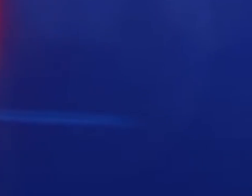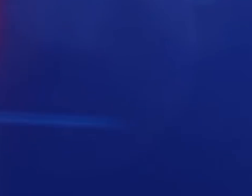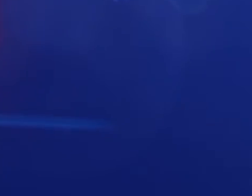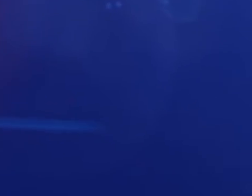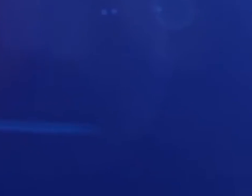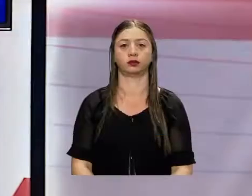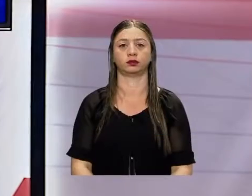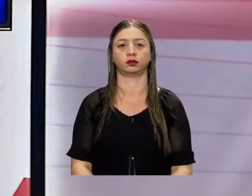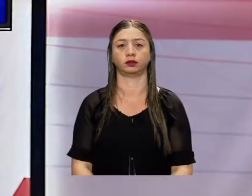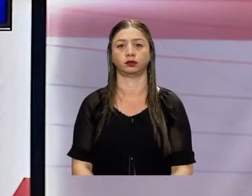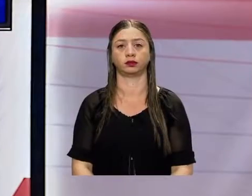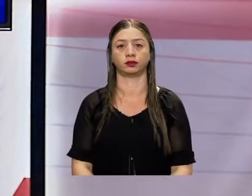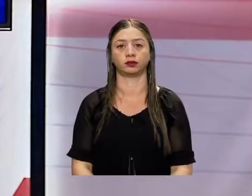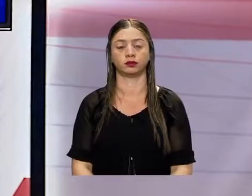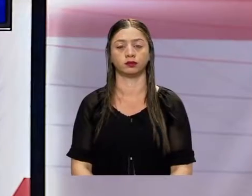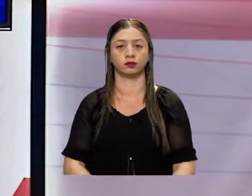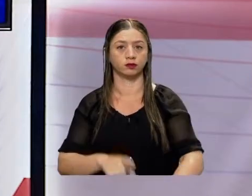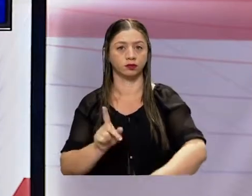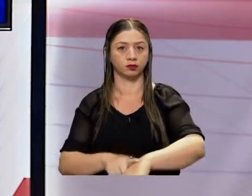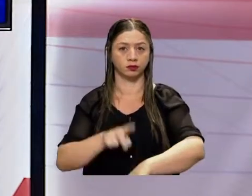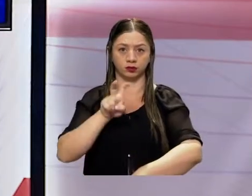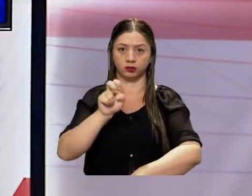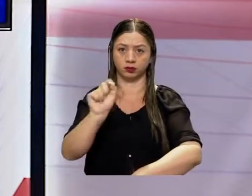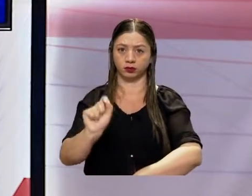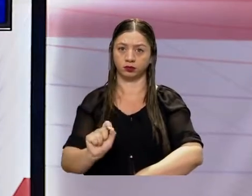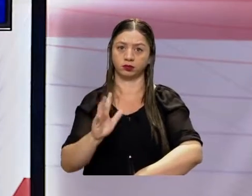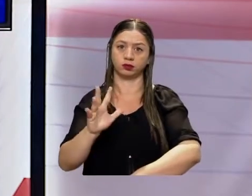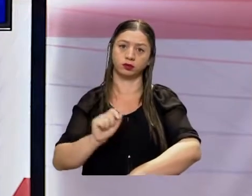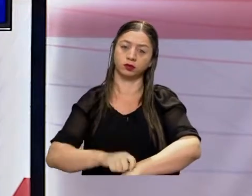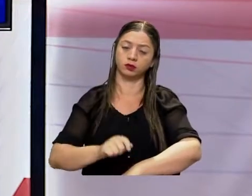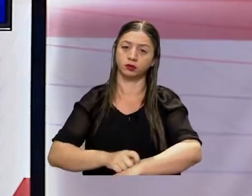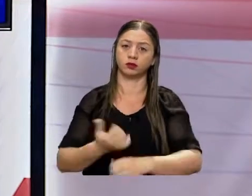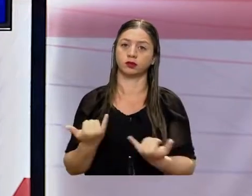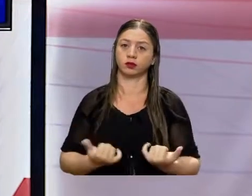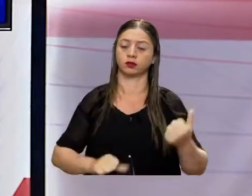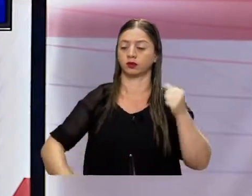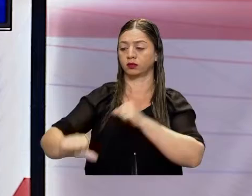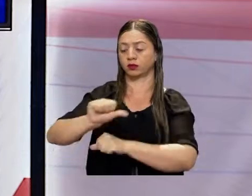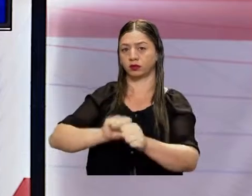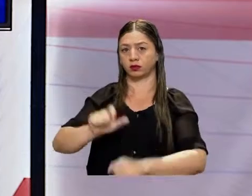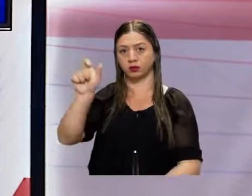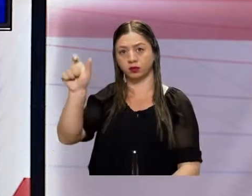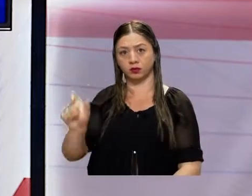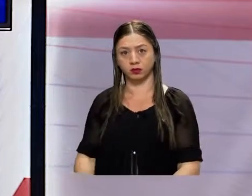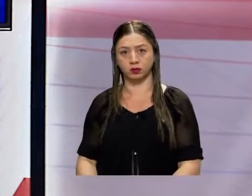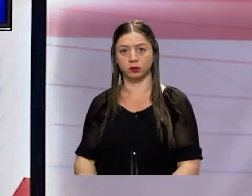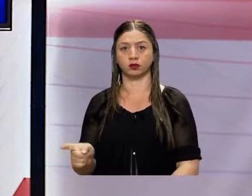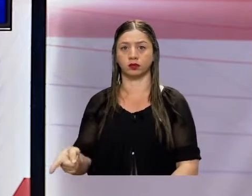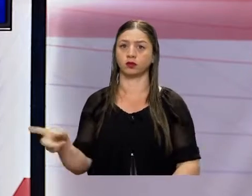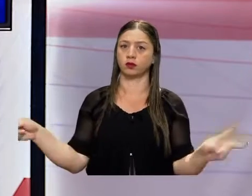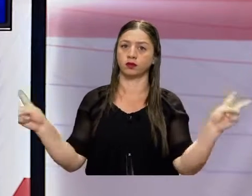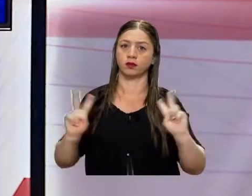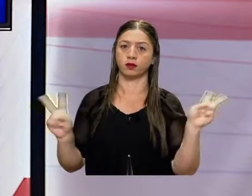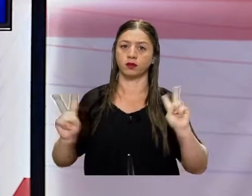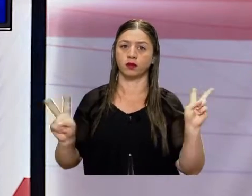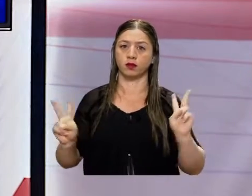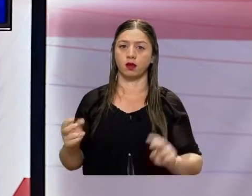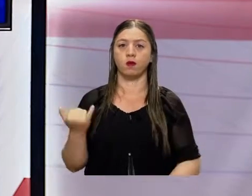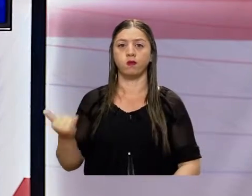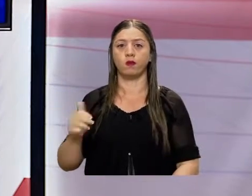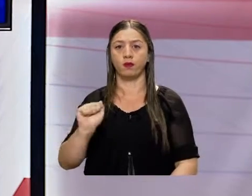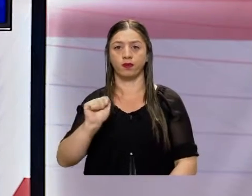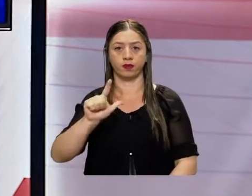y contra su propia vida siete de la mañana cinco minutos es momento de conectarnos de trasladar nuestra señal en vivo donde